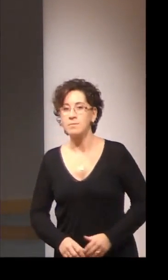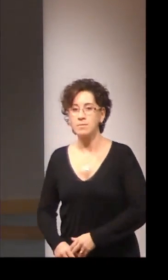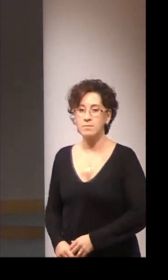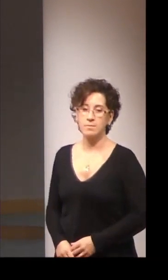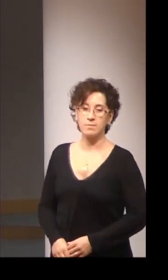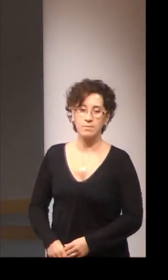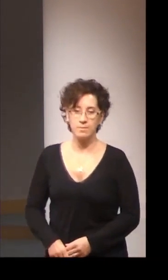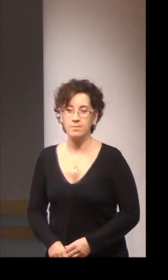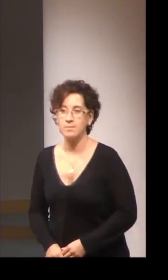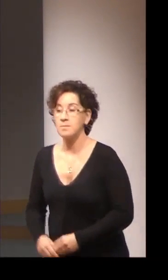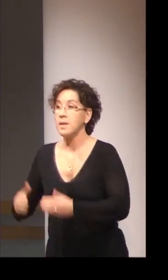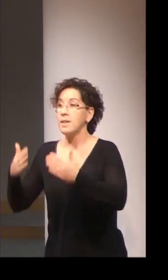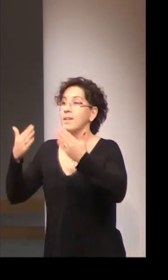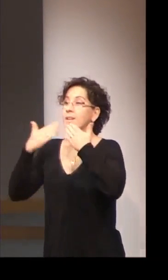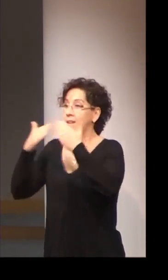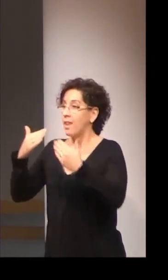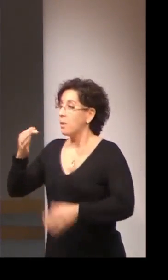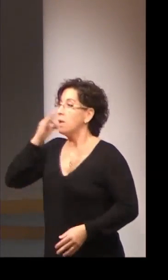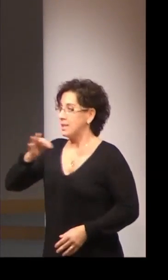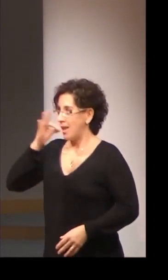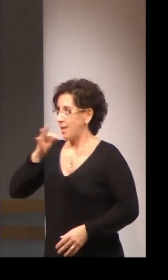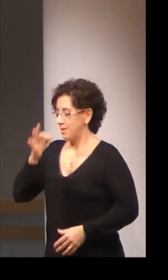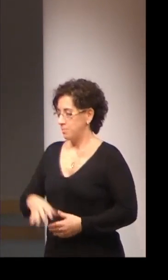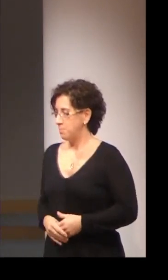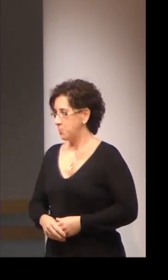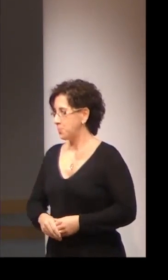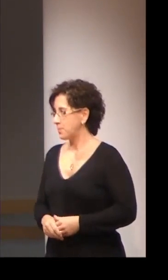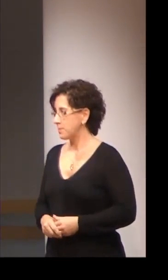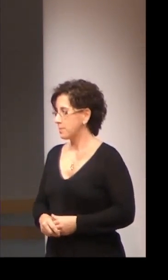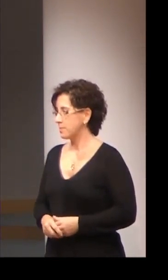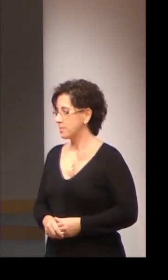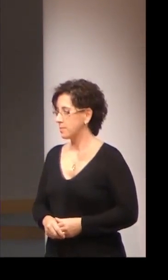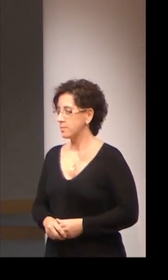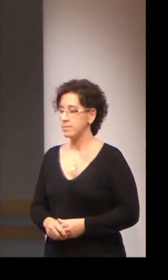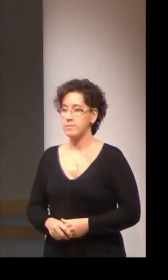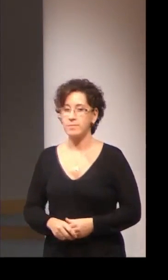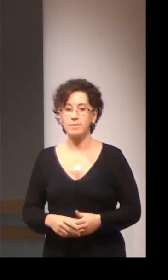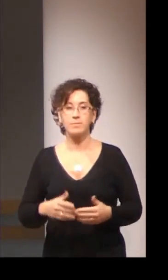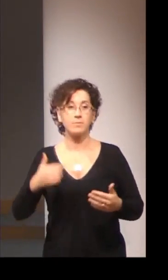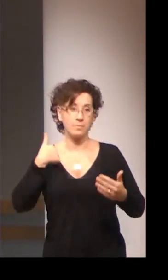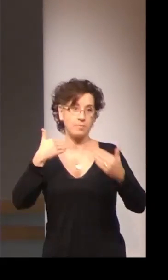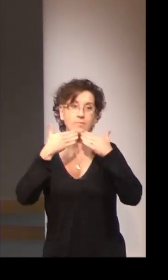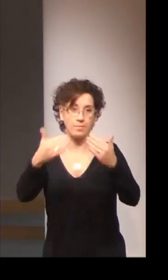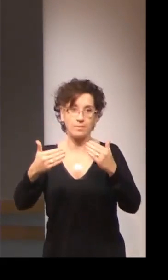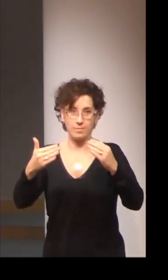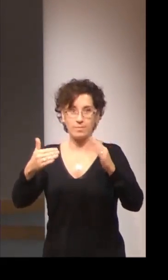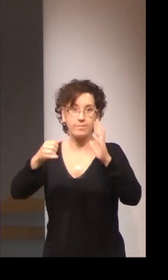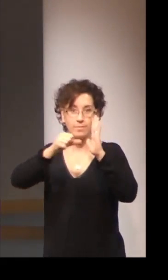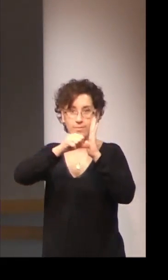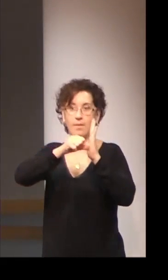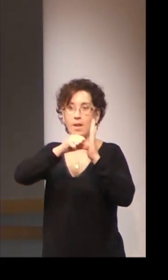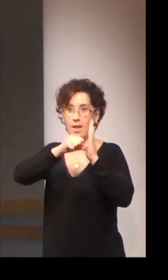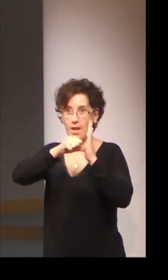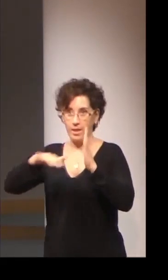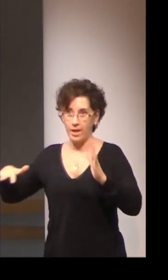tuyo gracias buenas tardes e agradecemos al centro de normalización lingüística de la lengua de